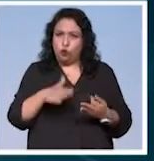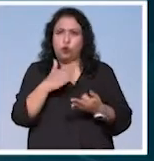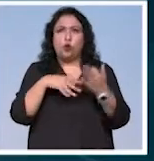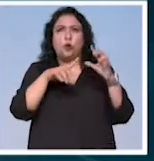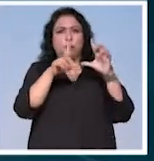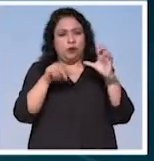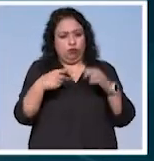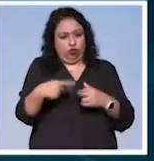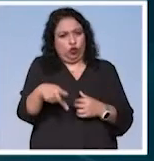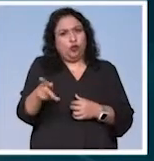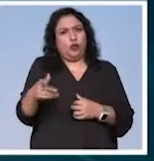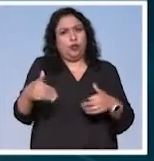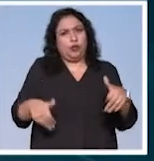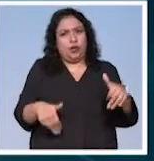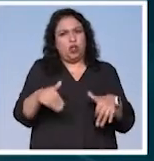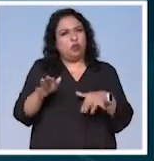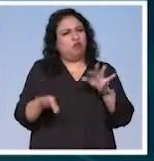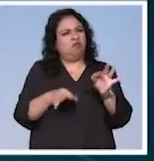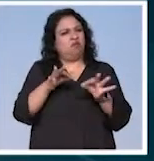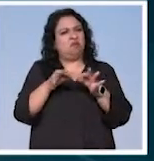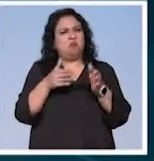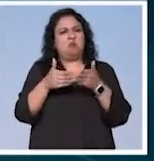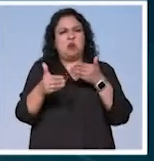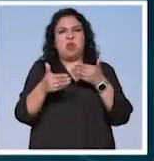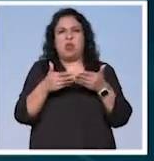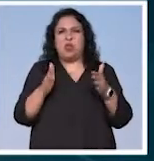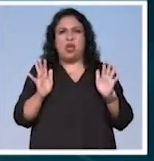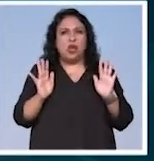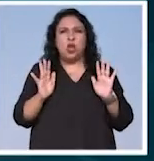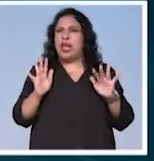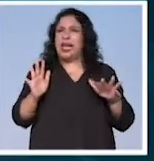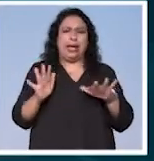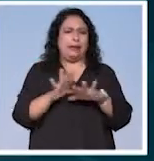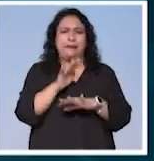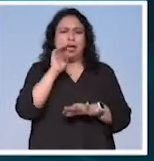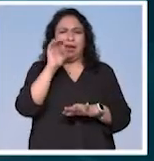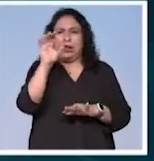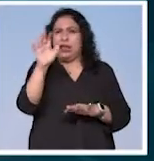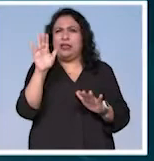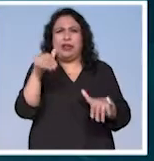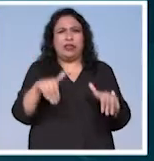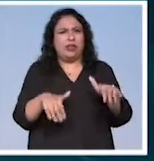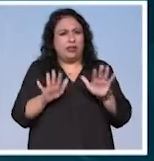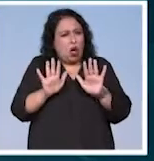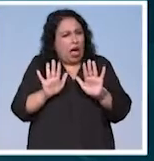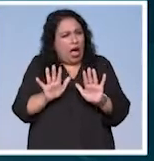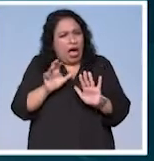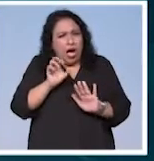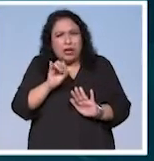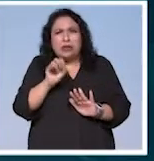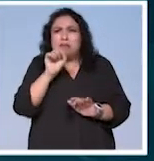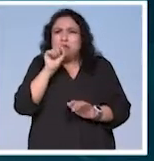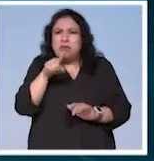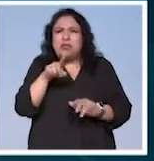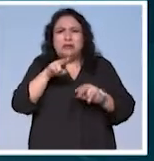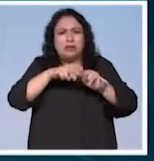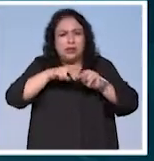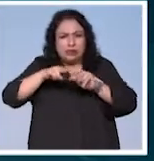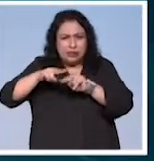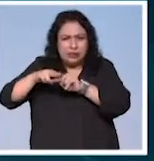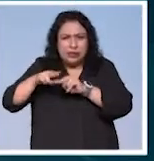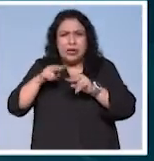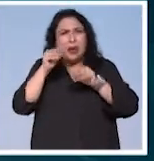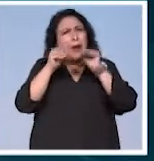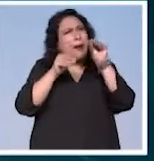el que su teatro esté al día, dentro de la medida. No hemos cambiado nada, es un teatro que sigue siendo el teatro con sus mismas butacas, su